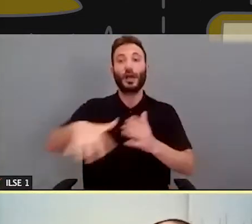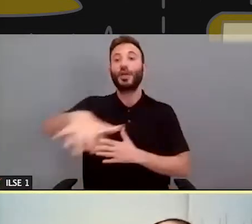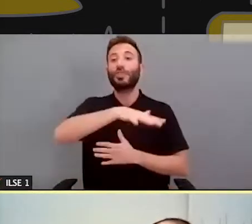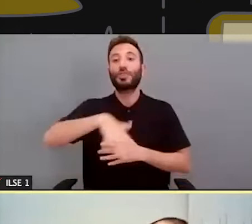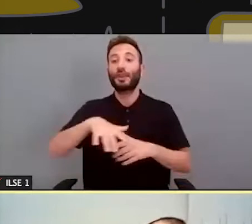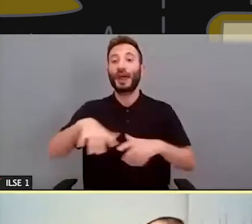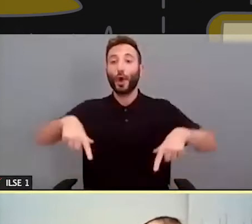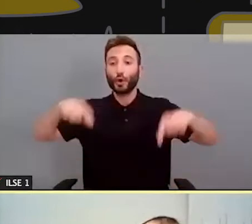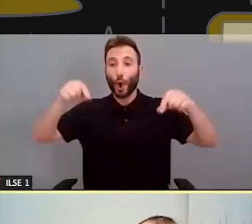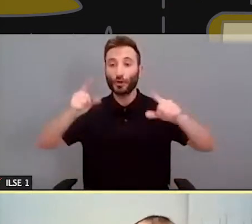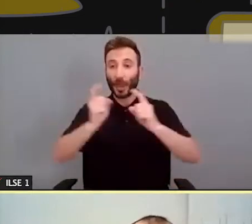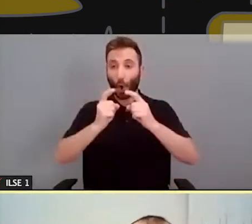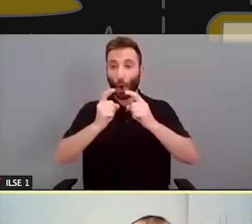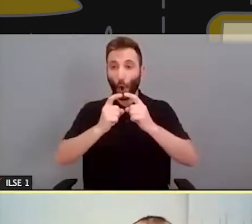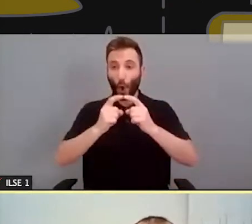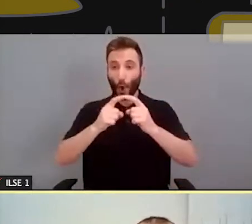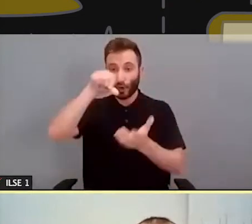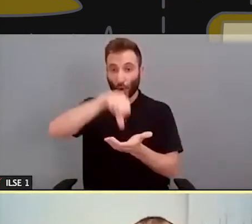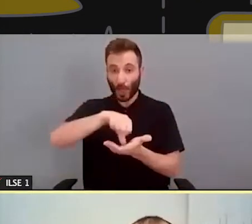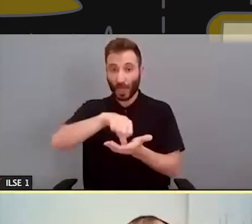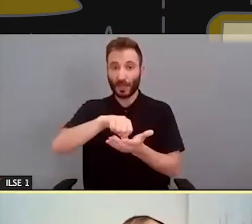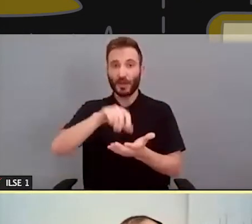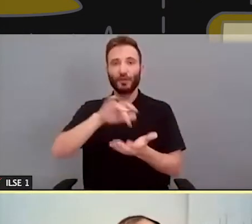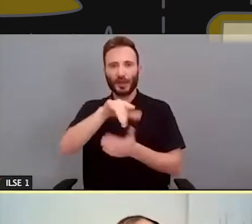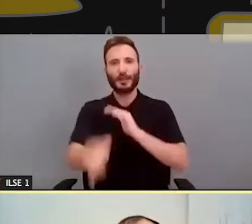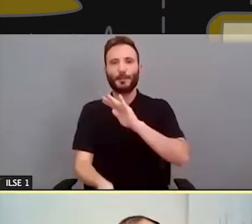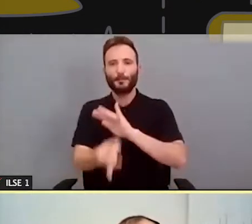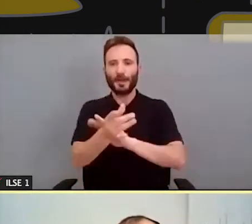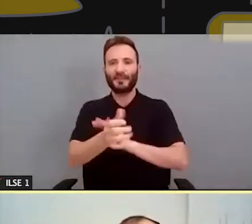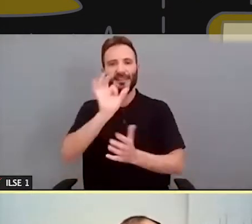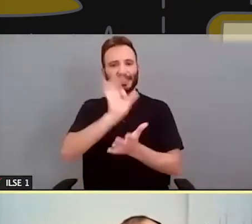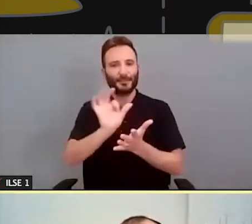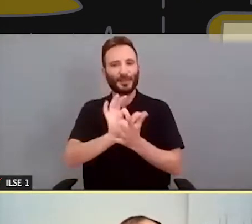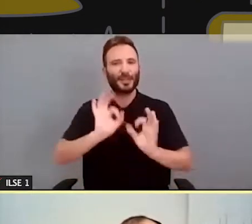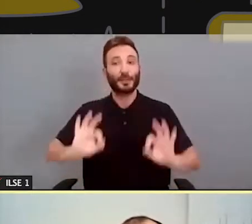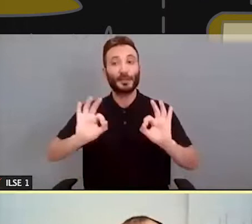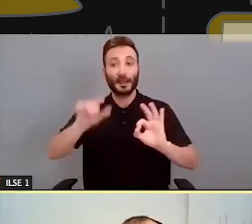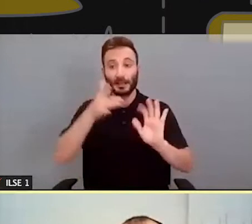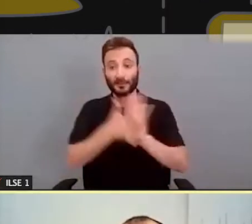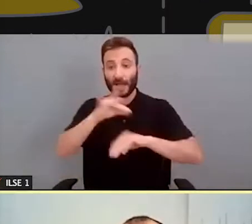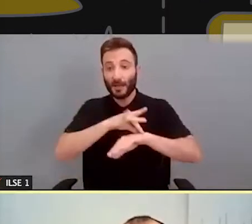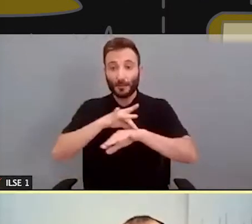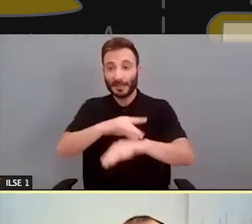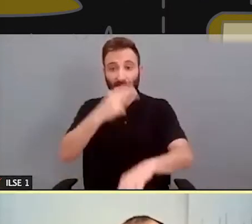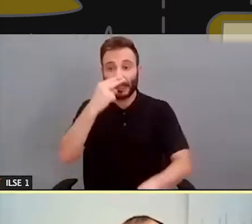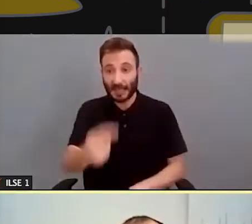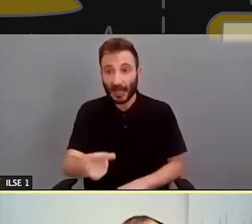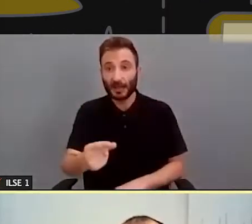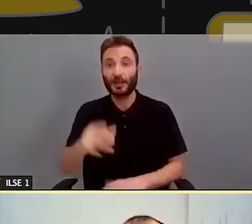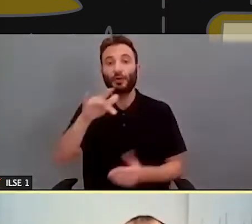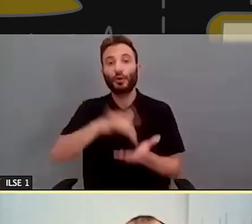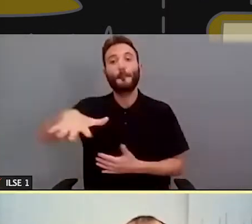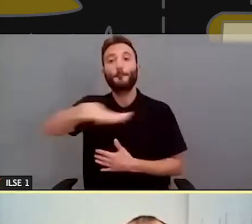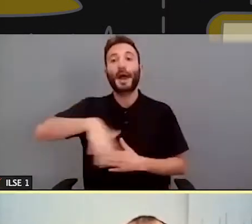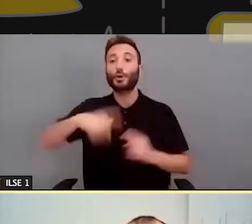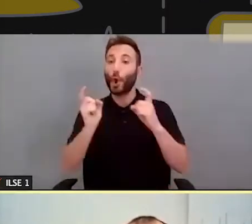hemos creado un producto que es el Easy Walking Tour. Es una visita guiada también por el barrio gótico,